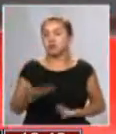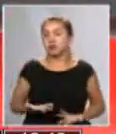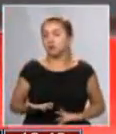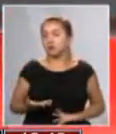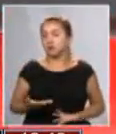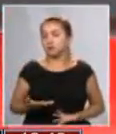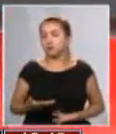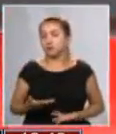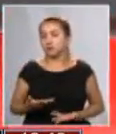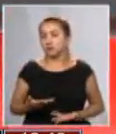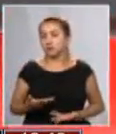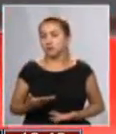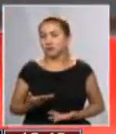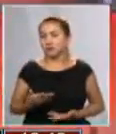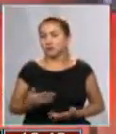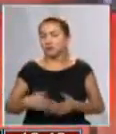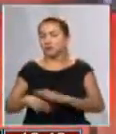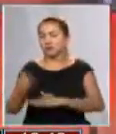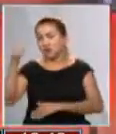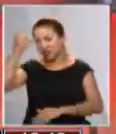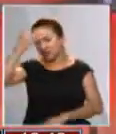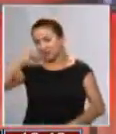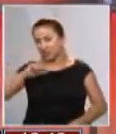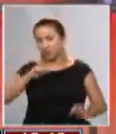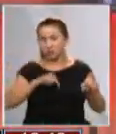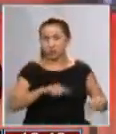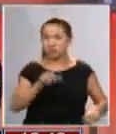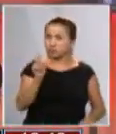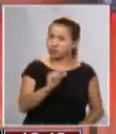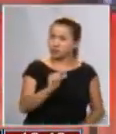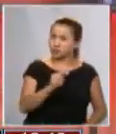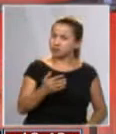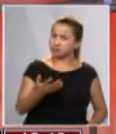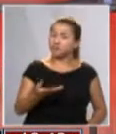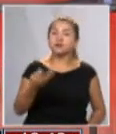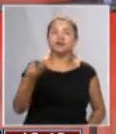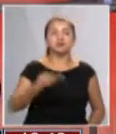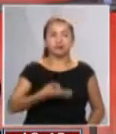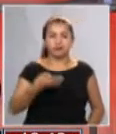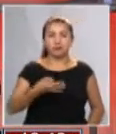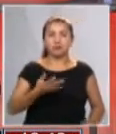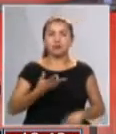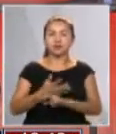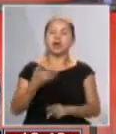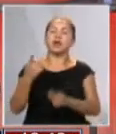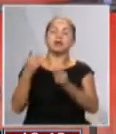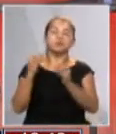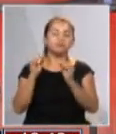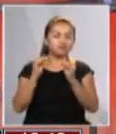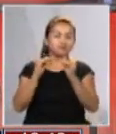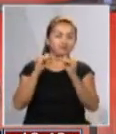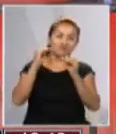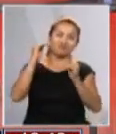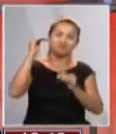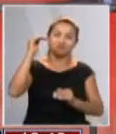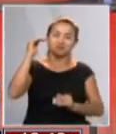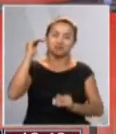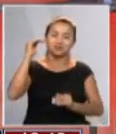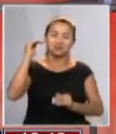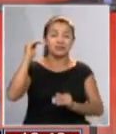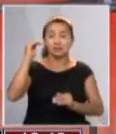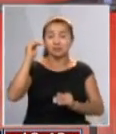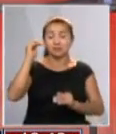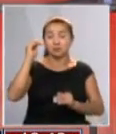tiene más pena que esto. Efectivamente, existe una cierta desproporción